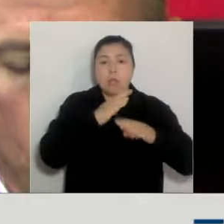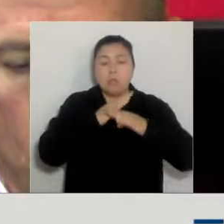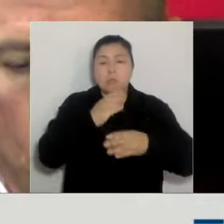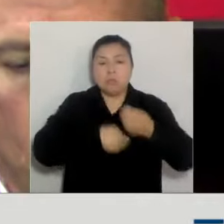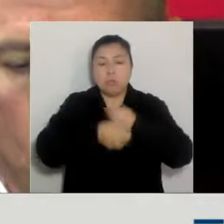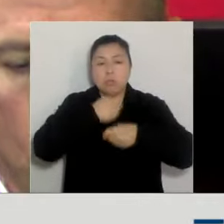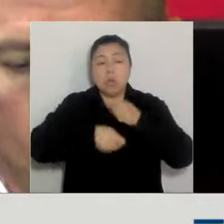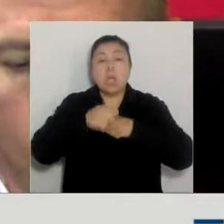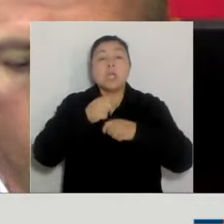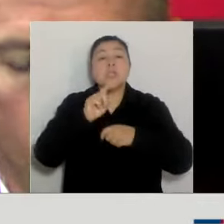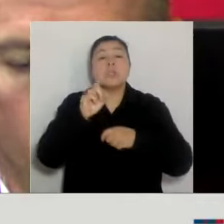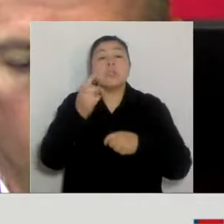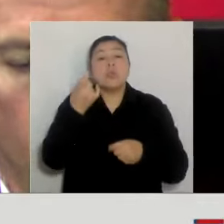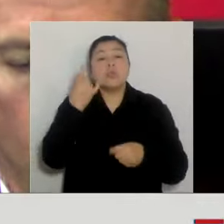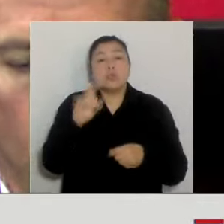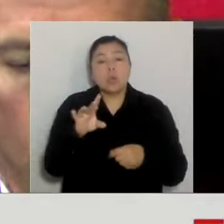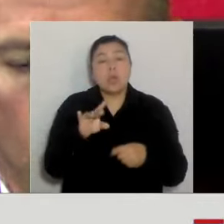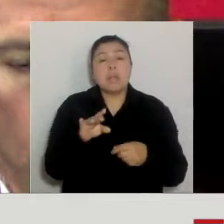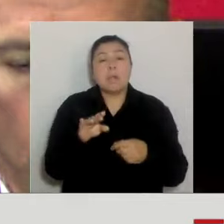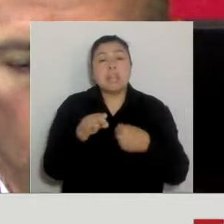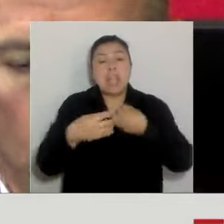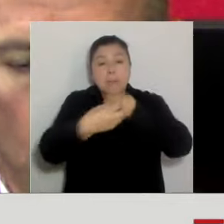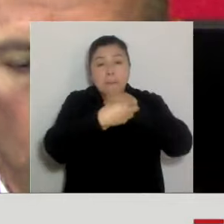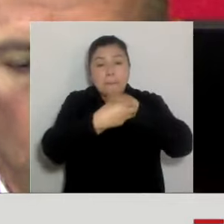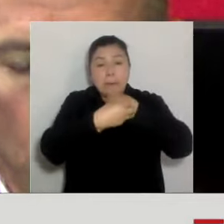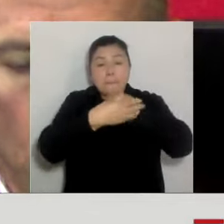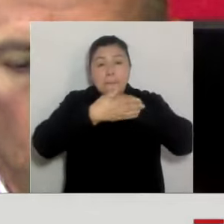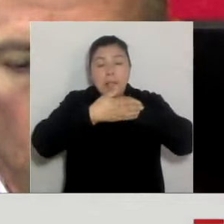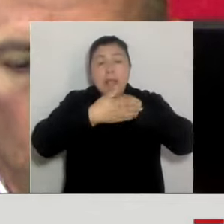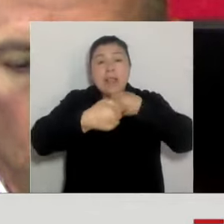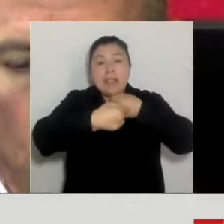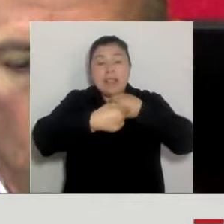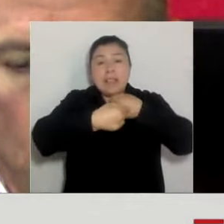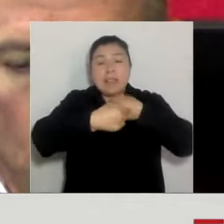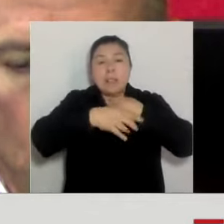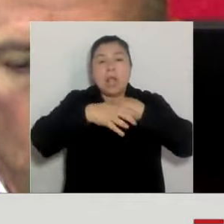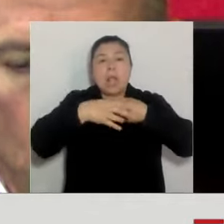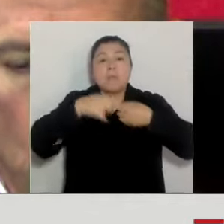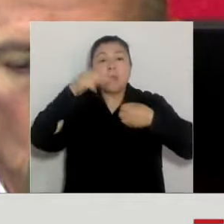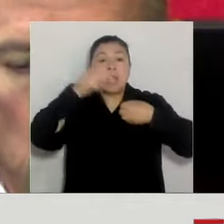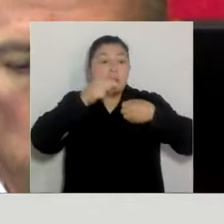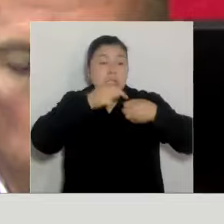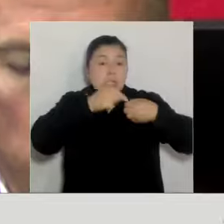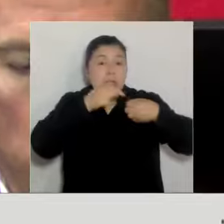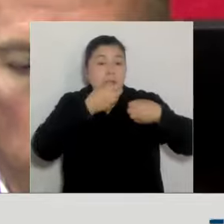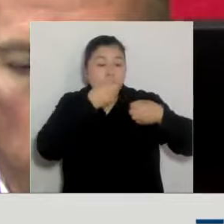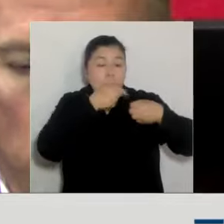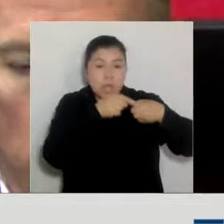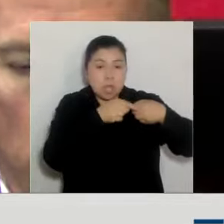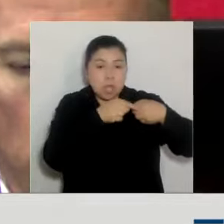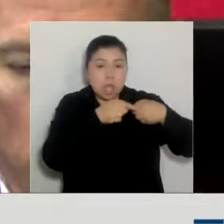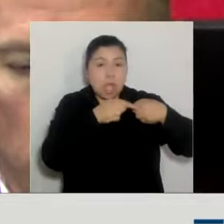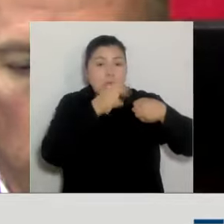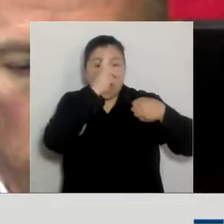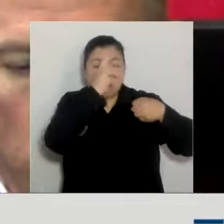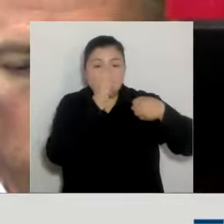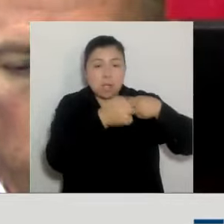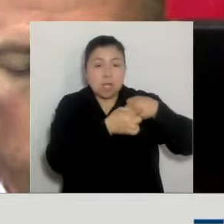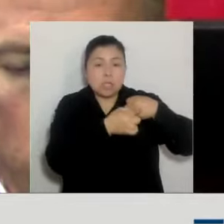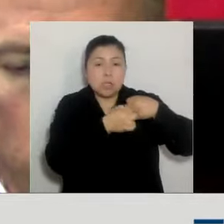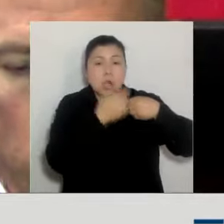simplemente se le etiqueta y se dice sabe qué este alimento es similar al que usted